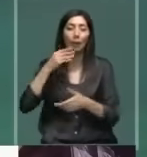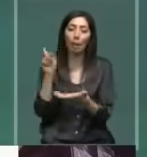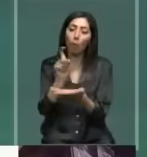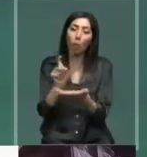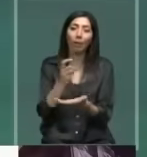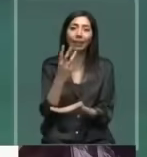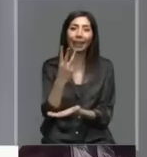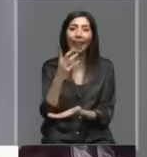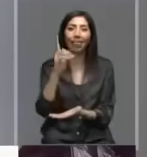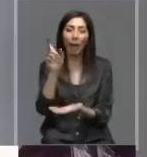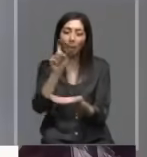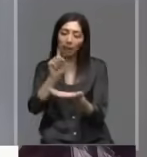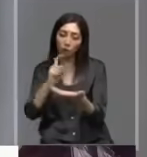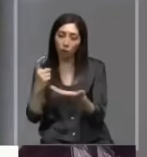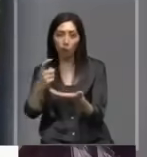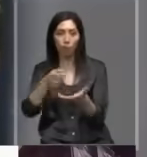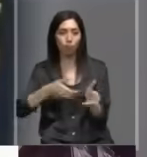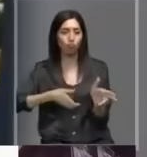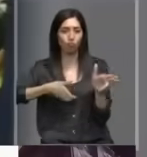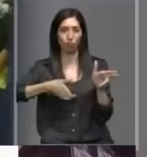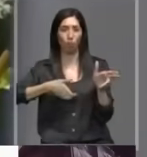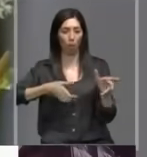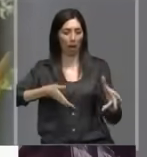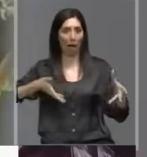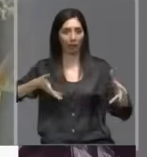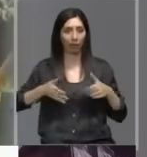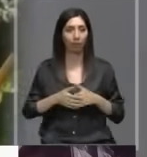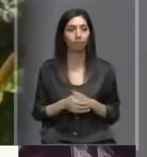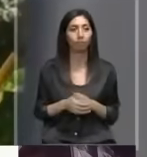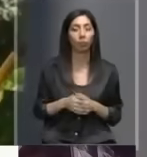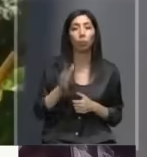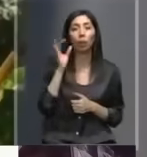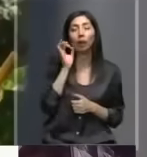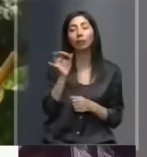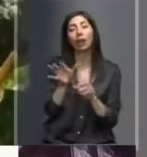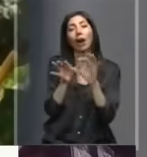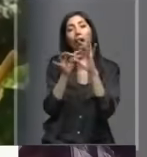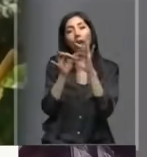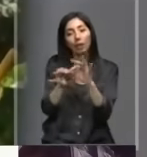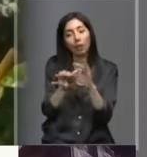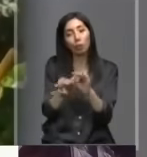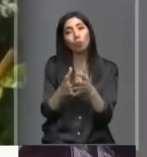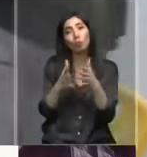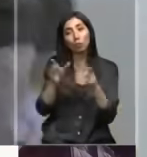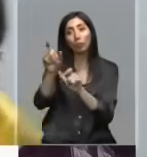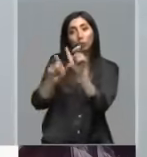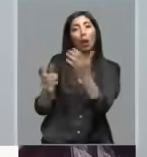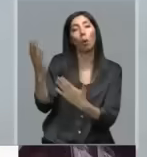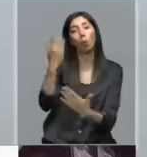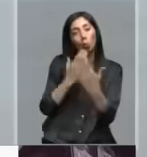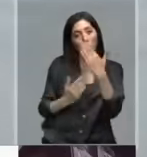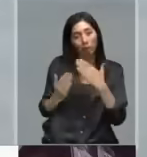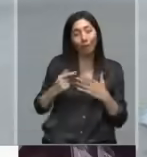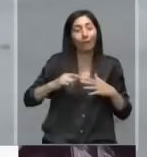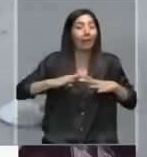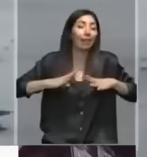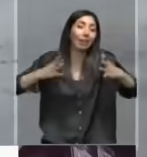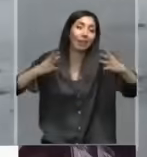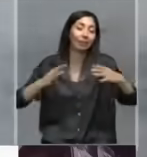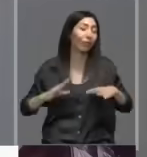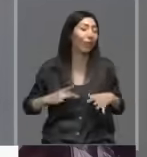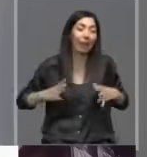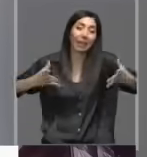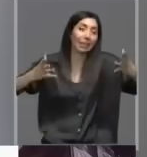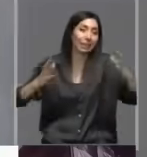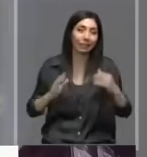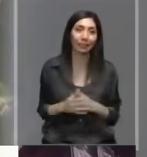fusil en fabricación. Le agradezco mucho a las personas que se preocupan de cuidarnos. Felipe, ¿qué quiere que le diga